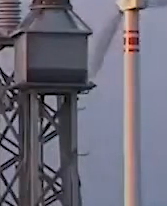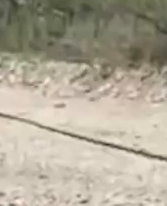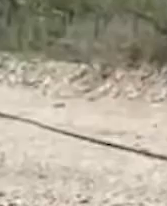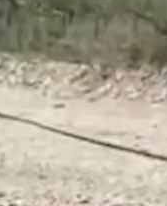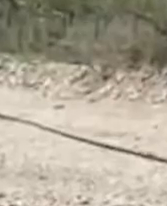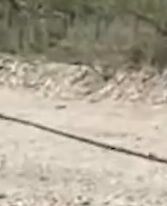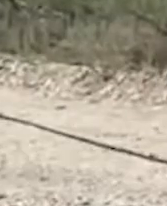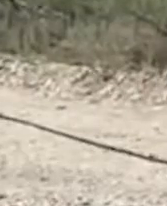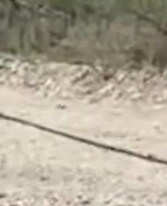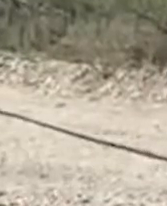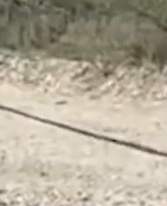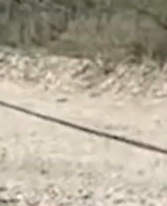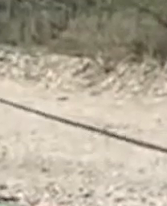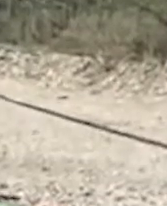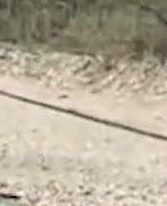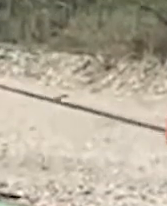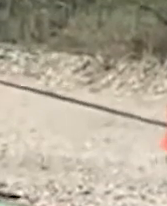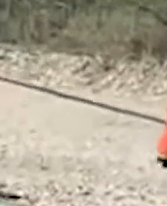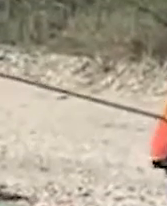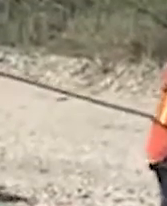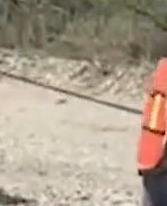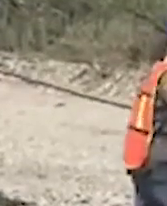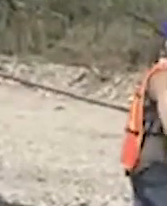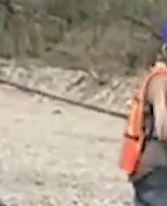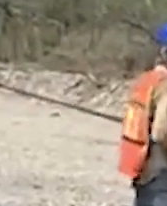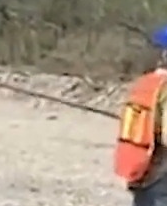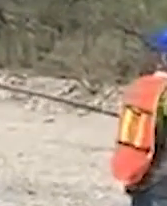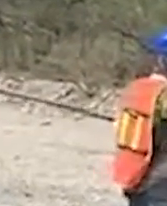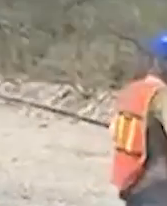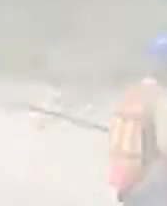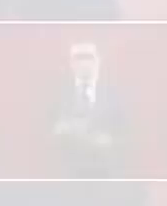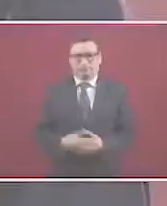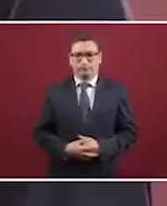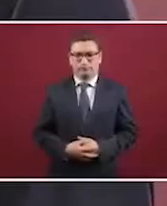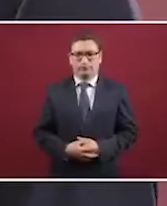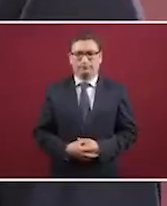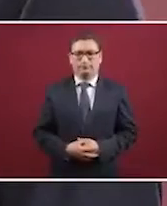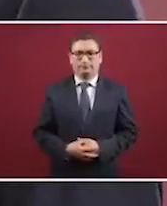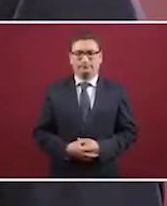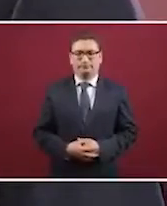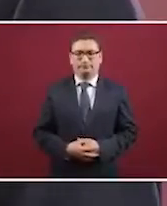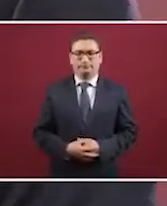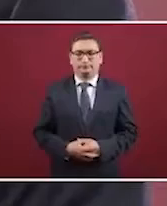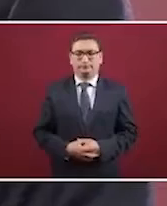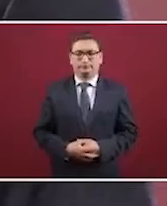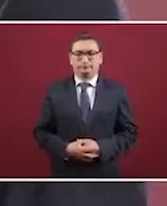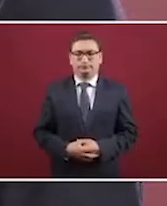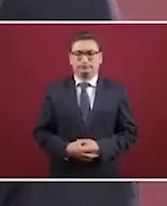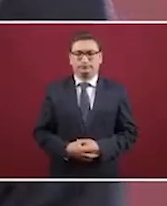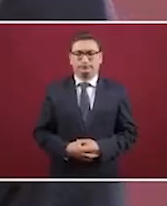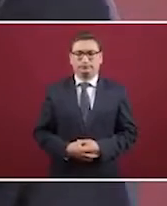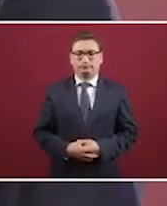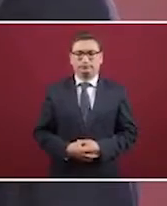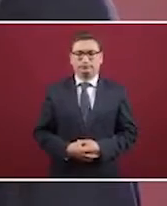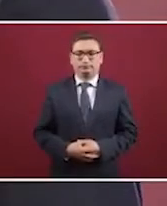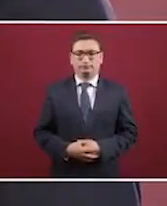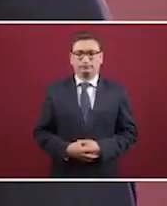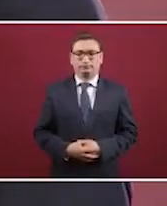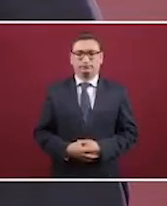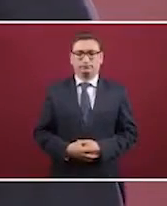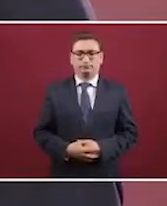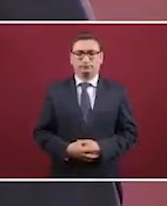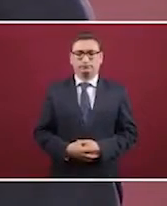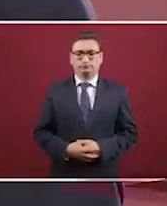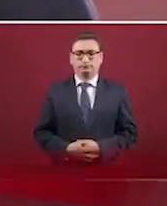y empresas constructoras de gasoductos en mi arriaga nos informan abre tregua para que no haya más litigios legales por la